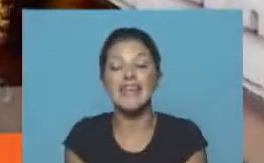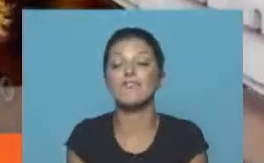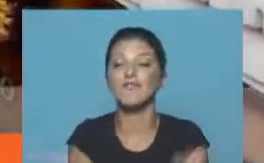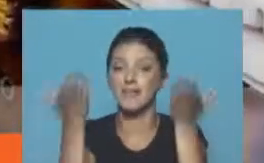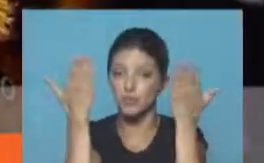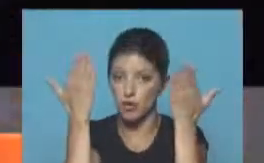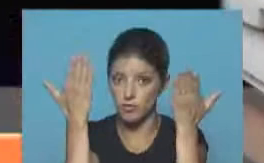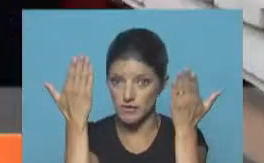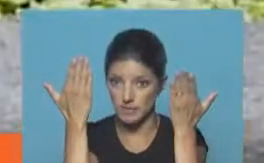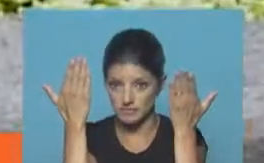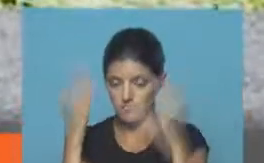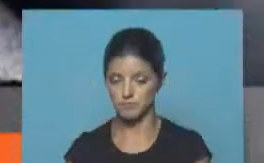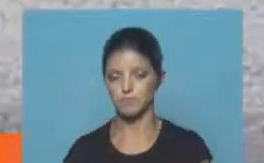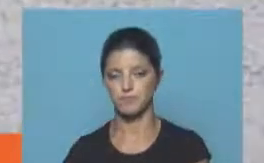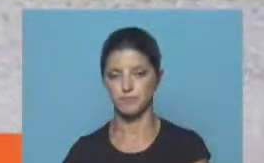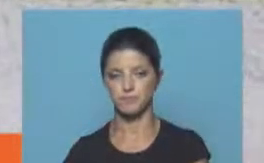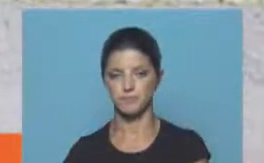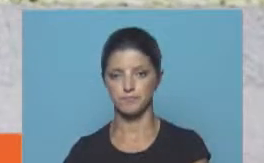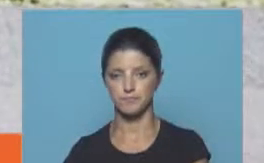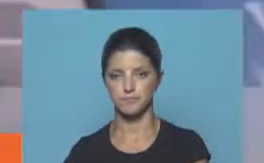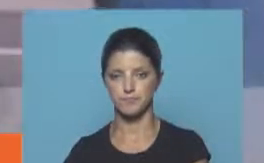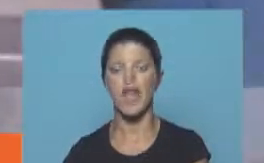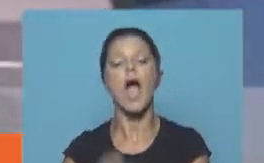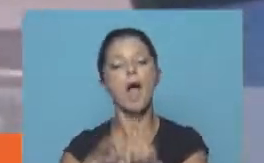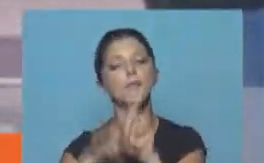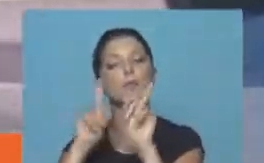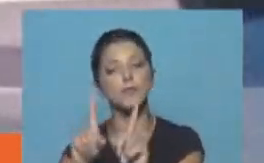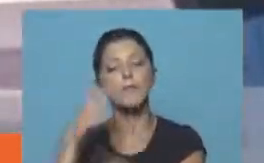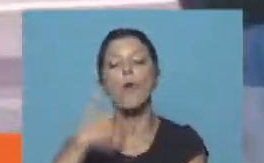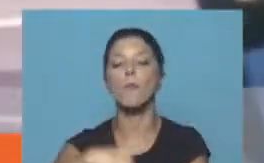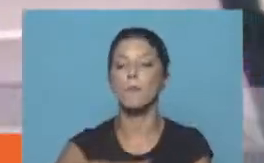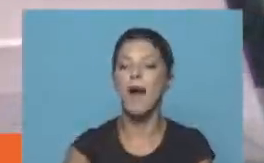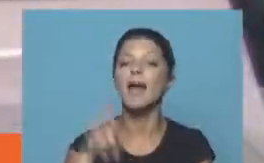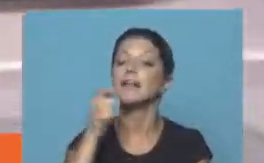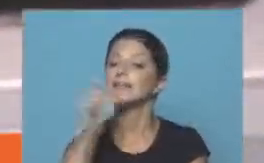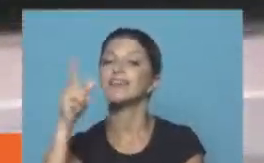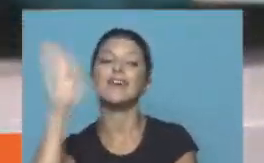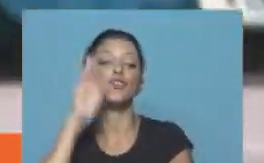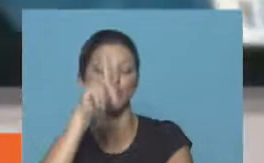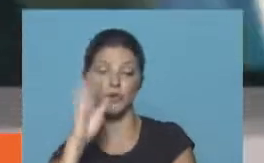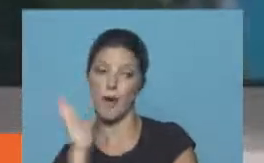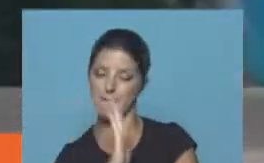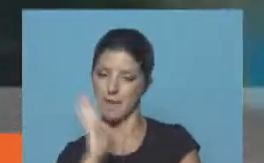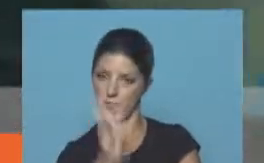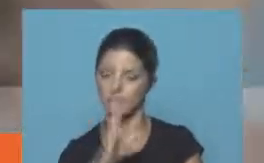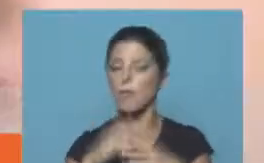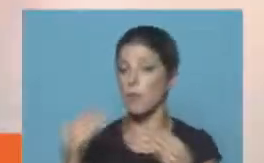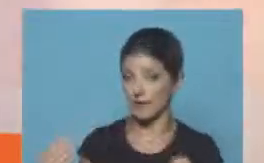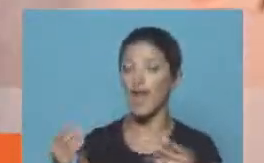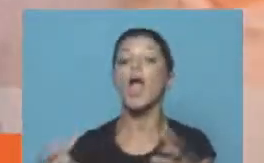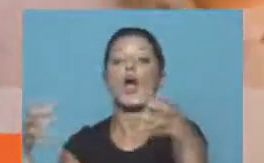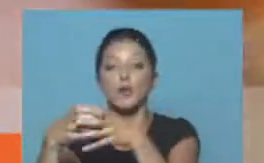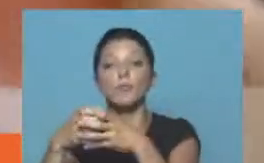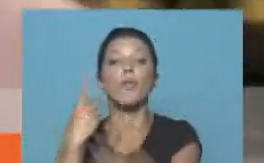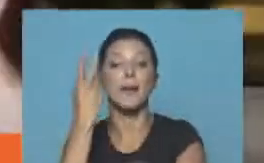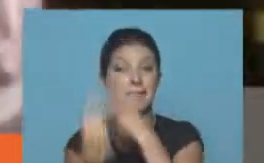sin picos riesgosos. Mientras que deberá afrontar una amenaza impulsada desde Estados Unidos, ya que la Cámara de